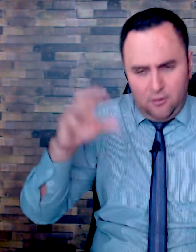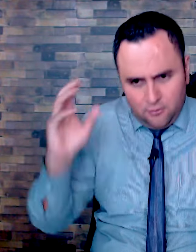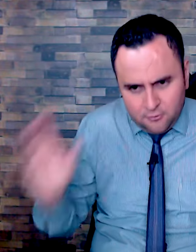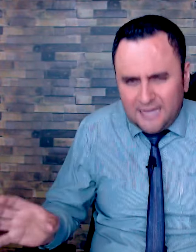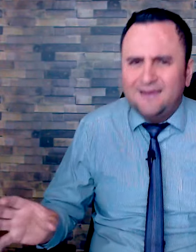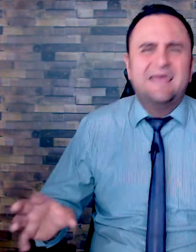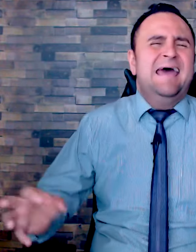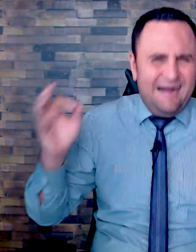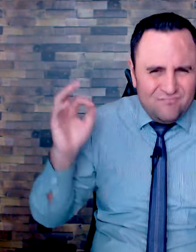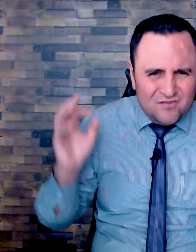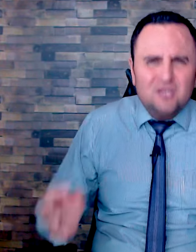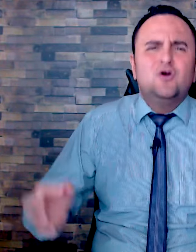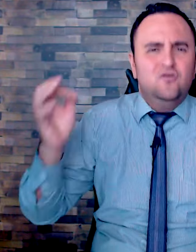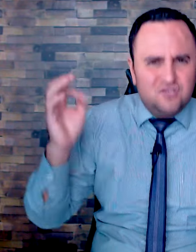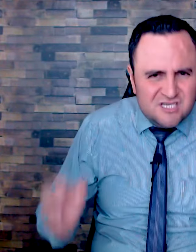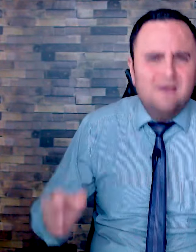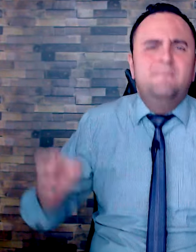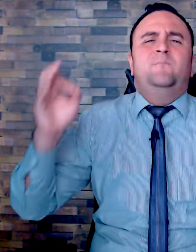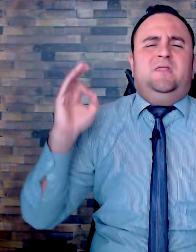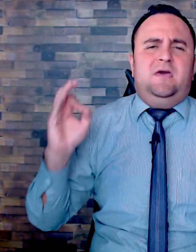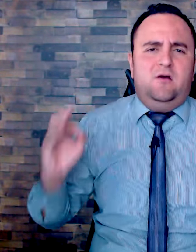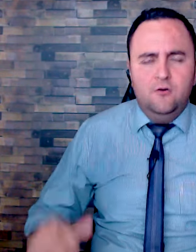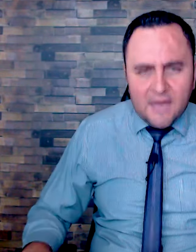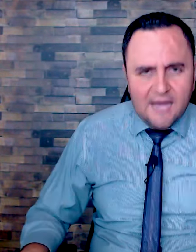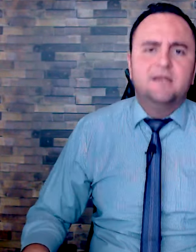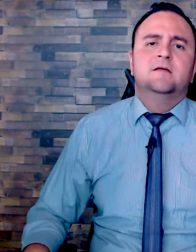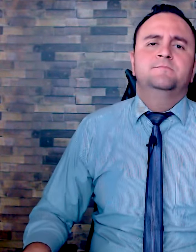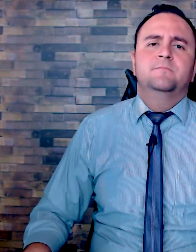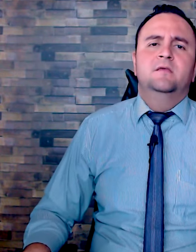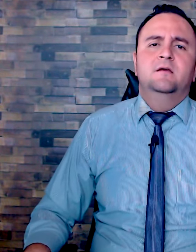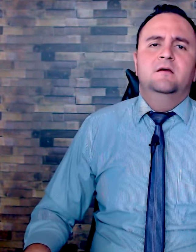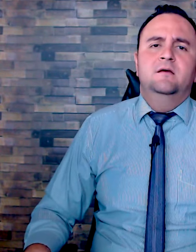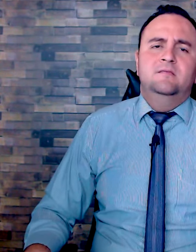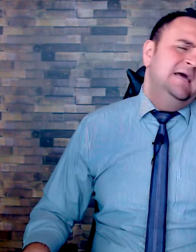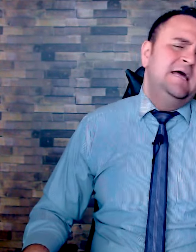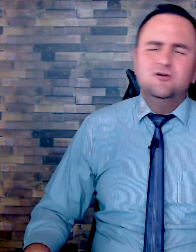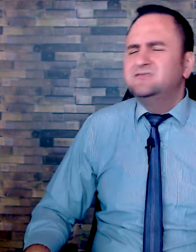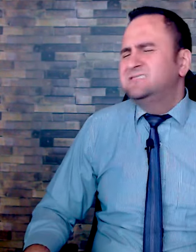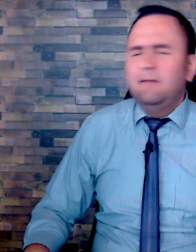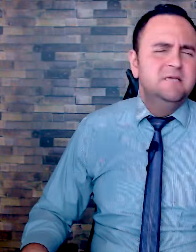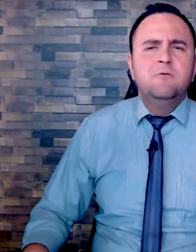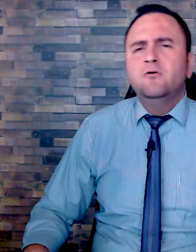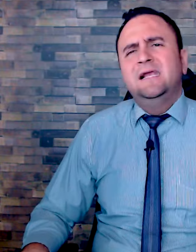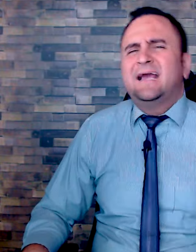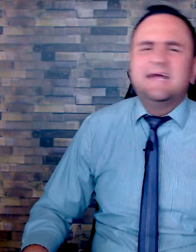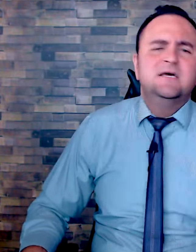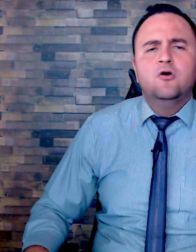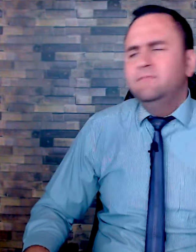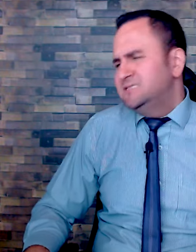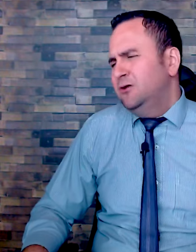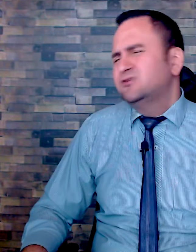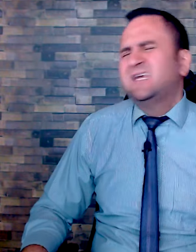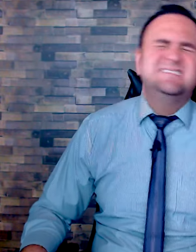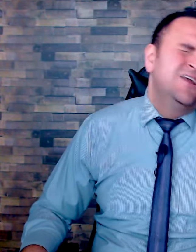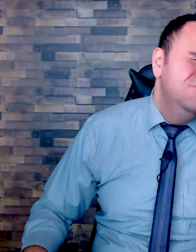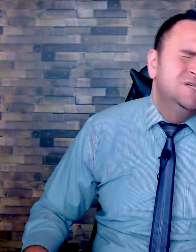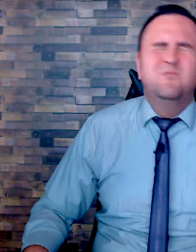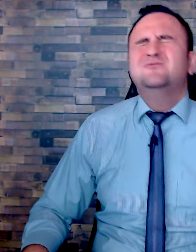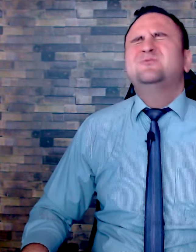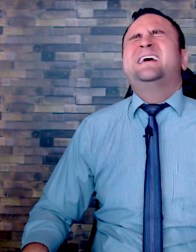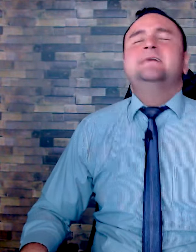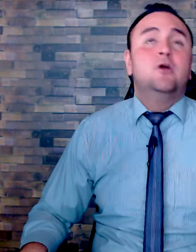cosa, orar. Ante todo, siempre de orar. Dígale a Dios, dame sabiduría, qué hacer con mis hijos, qué hacer